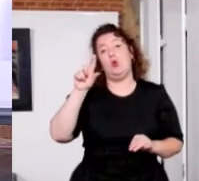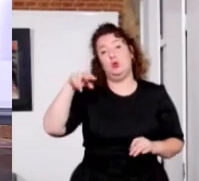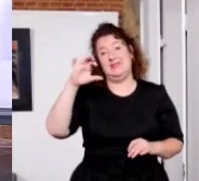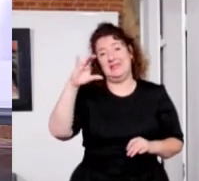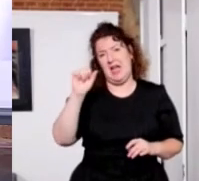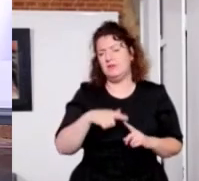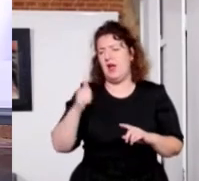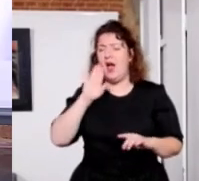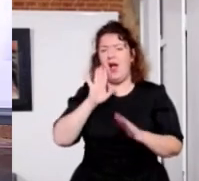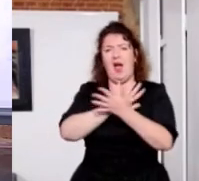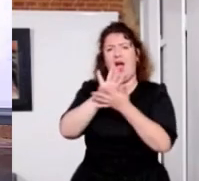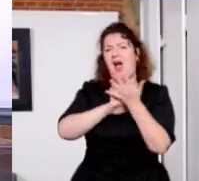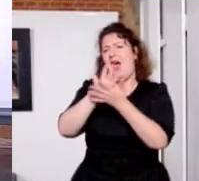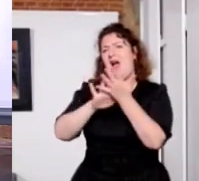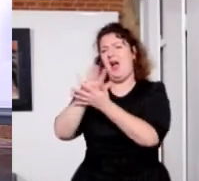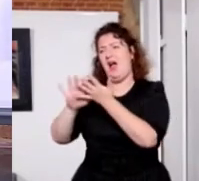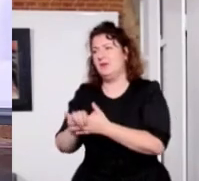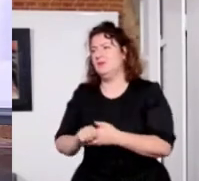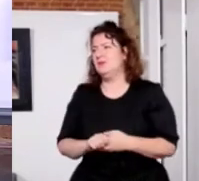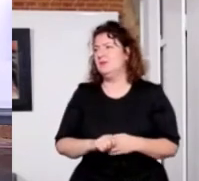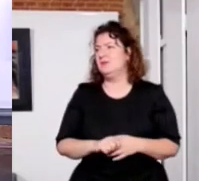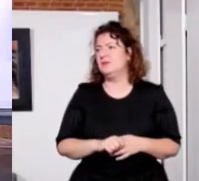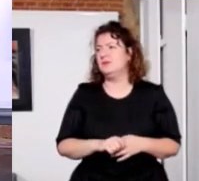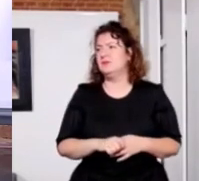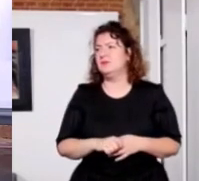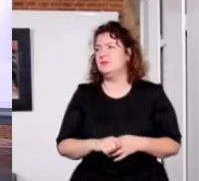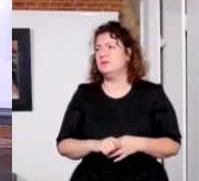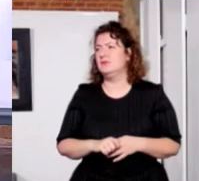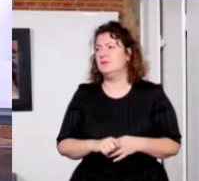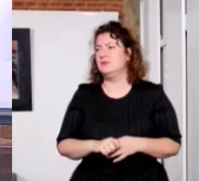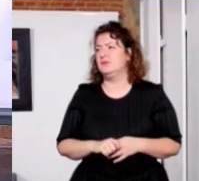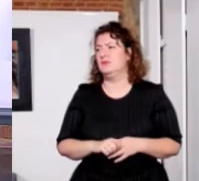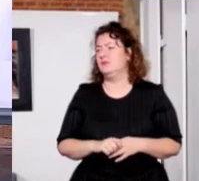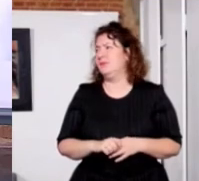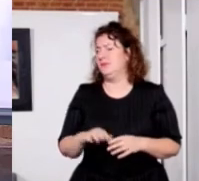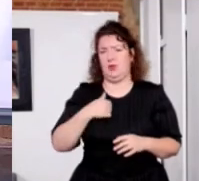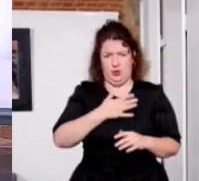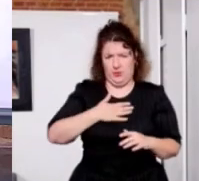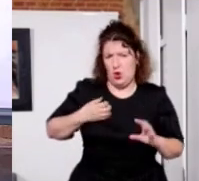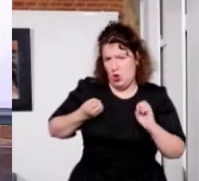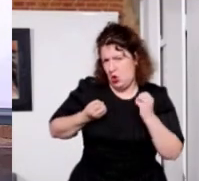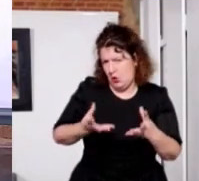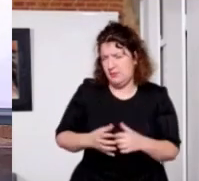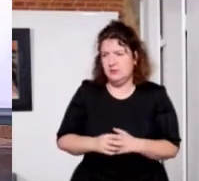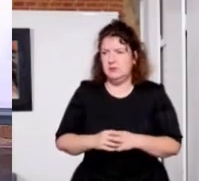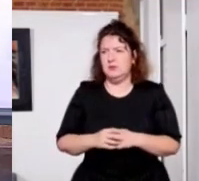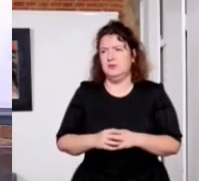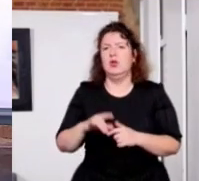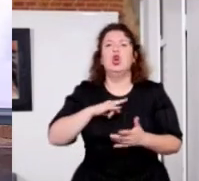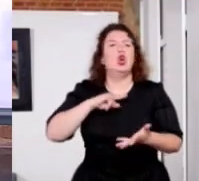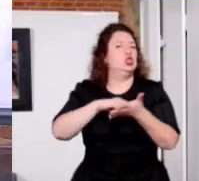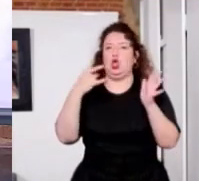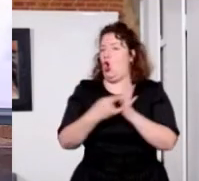cosas hoy aquí, pero ahora os voy a contar, bueno, os voy a dar la